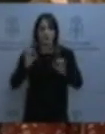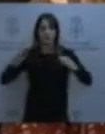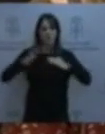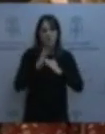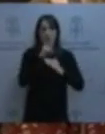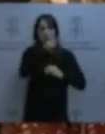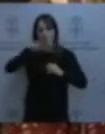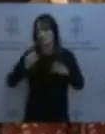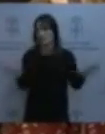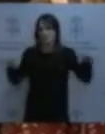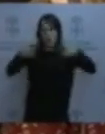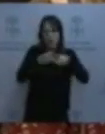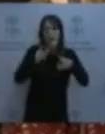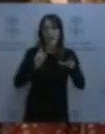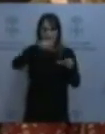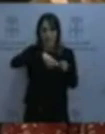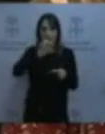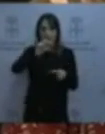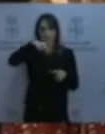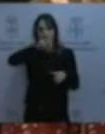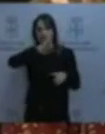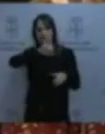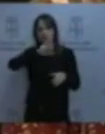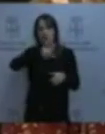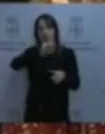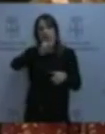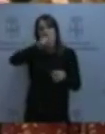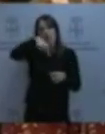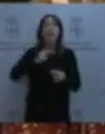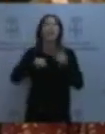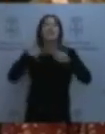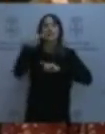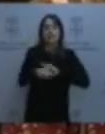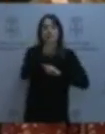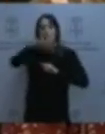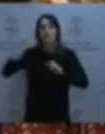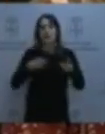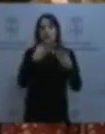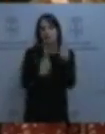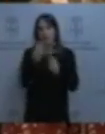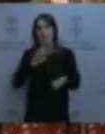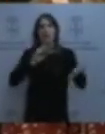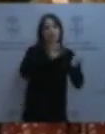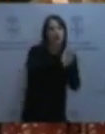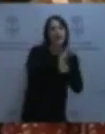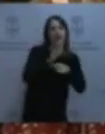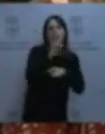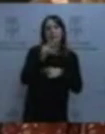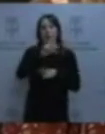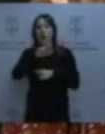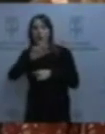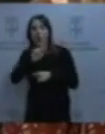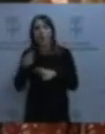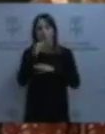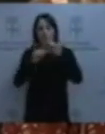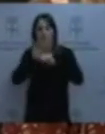Emilio León, y hubo un segundo intento que se saldó con varios detenidos y con Jorge, su mujer y un bebé de 9 meses desahuciado de la